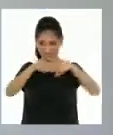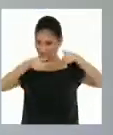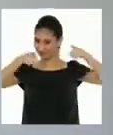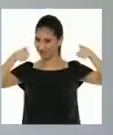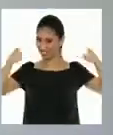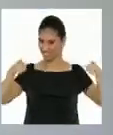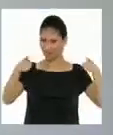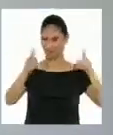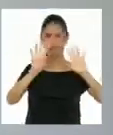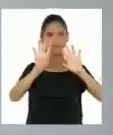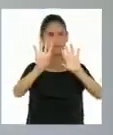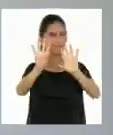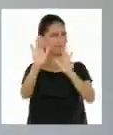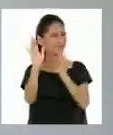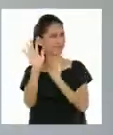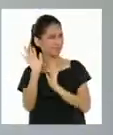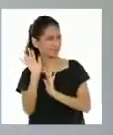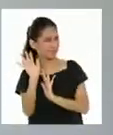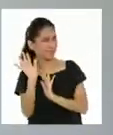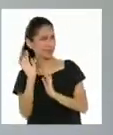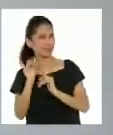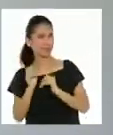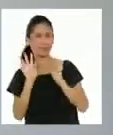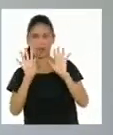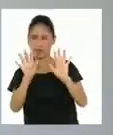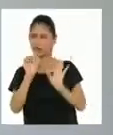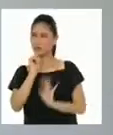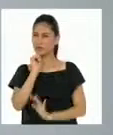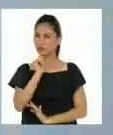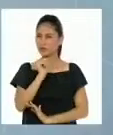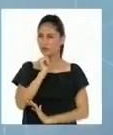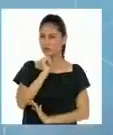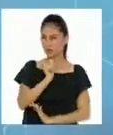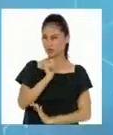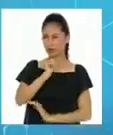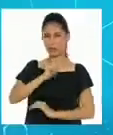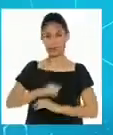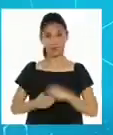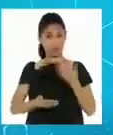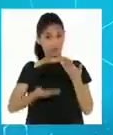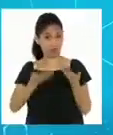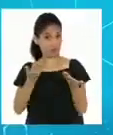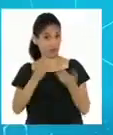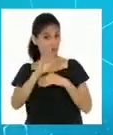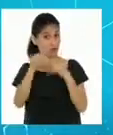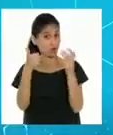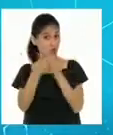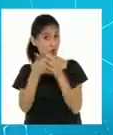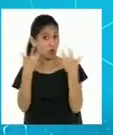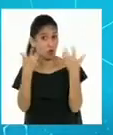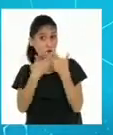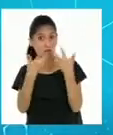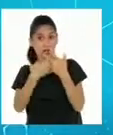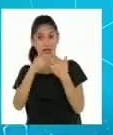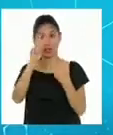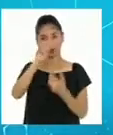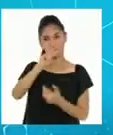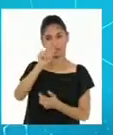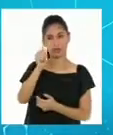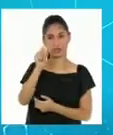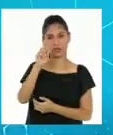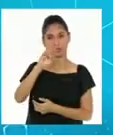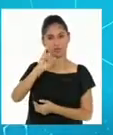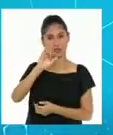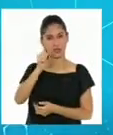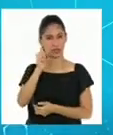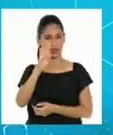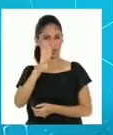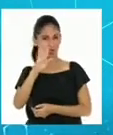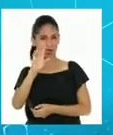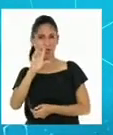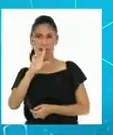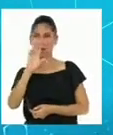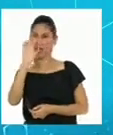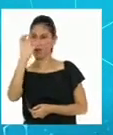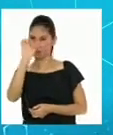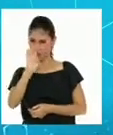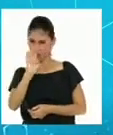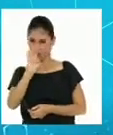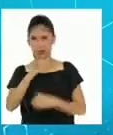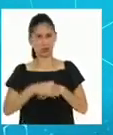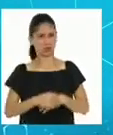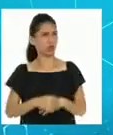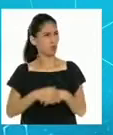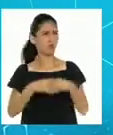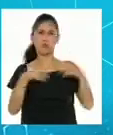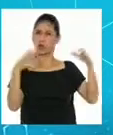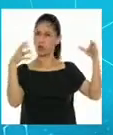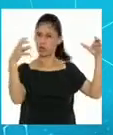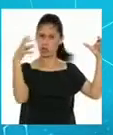Un momento, Rodrigo. Aún nos falta desarrollar el concepto de variable, que son los datos que queremos obtener de la población de